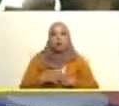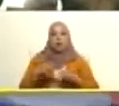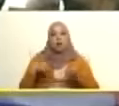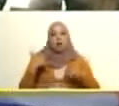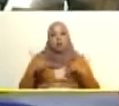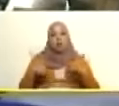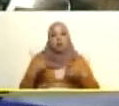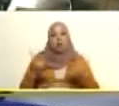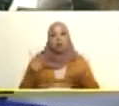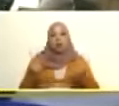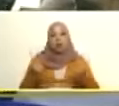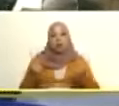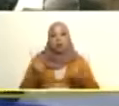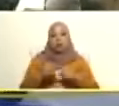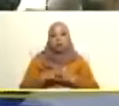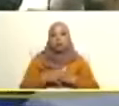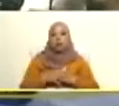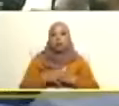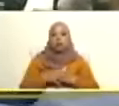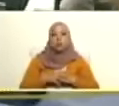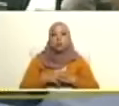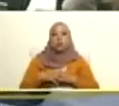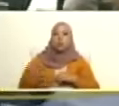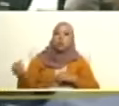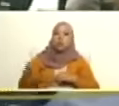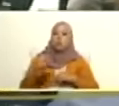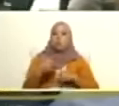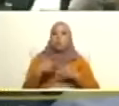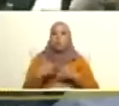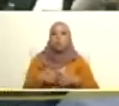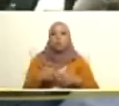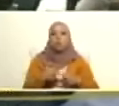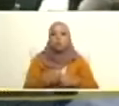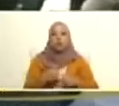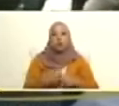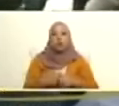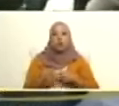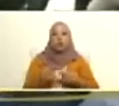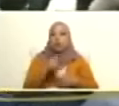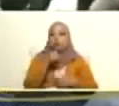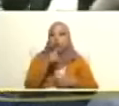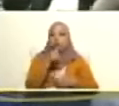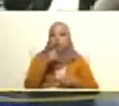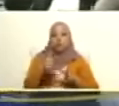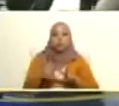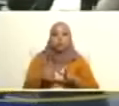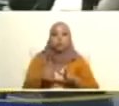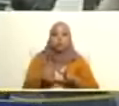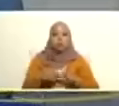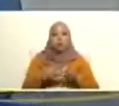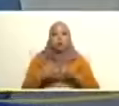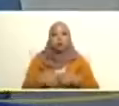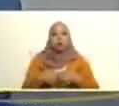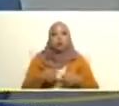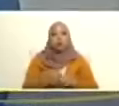actividad económica. Van a recaudar más porque la industria nacional va a producir más, vamos a generar empleo